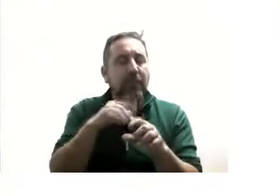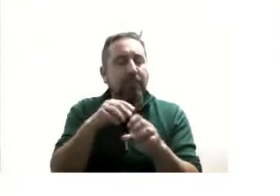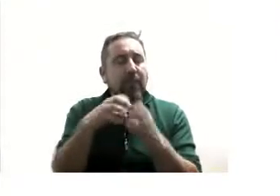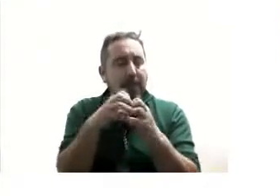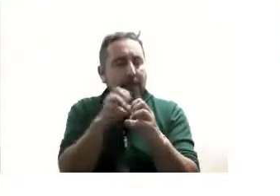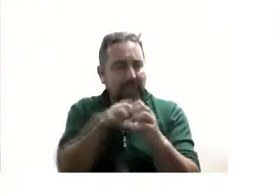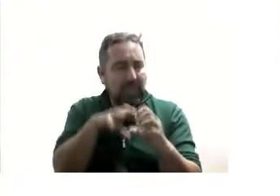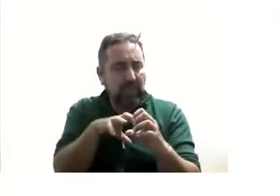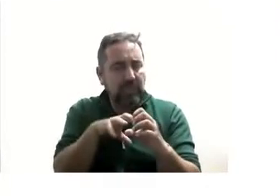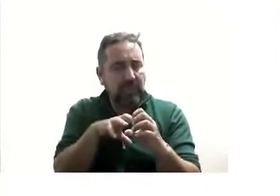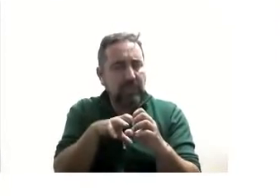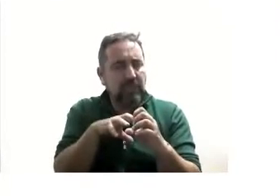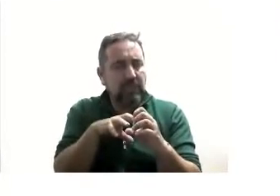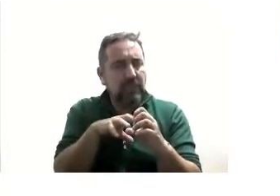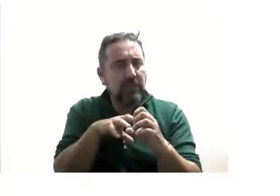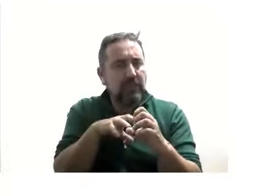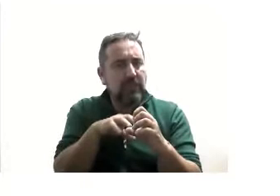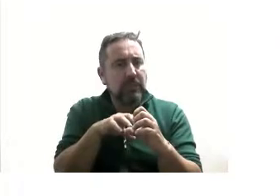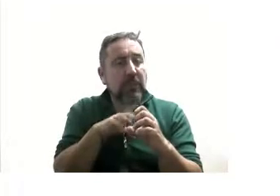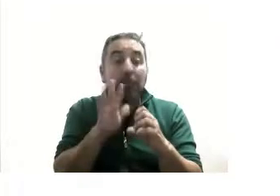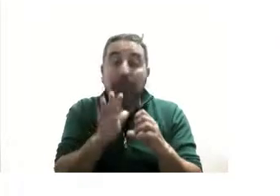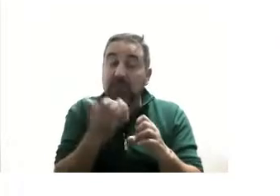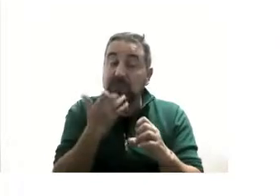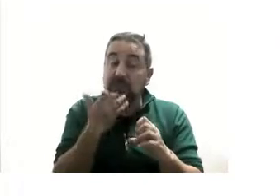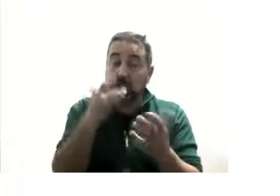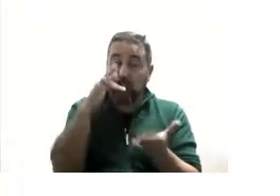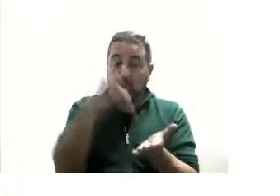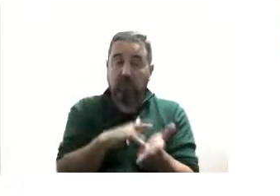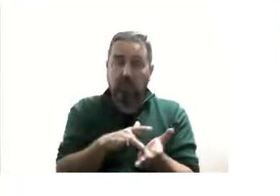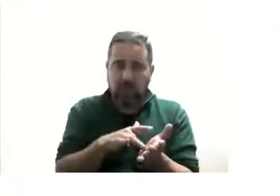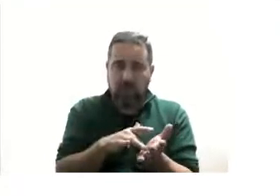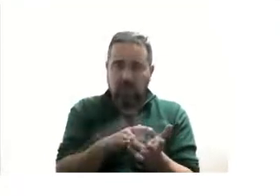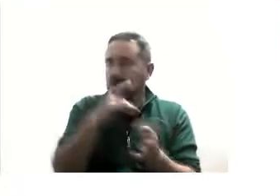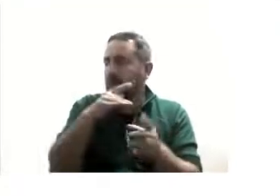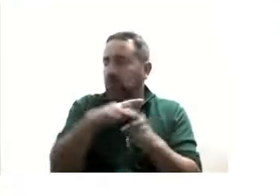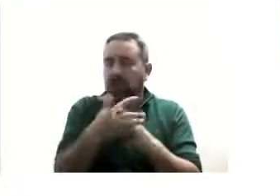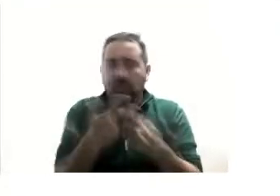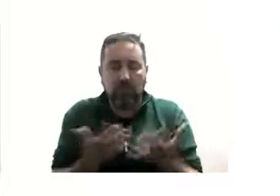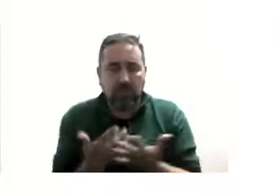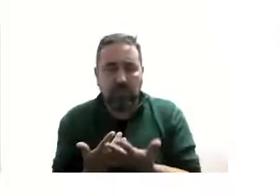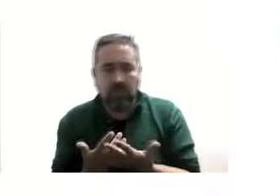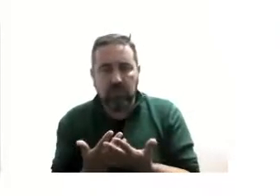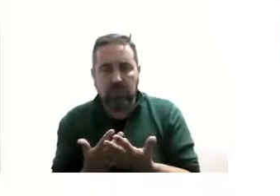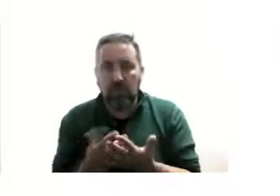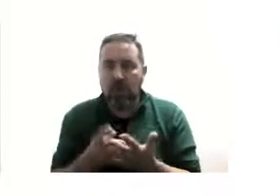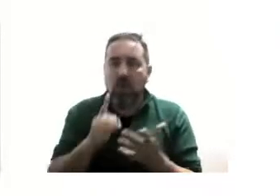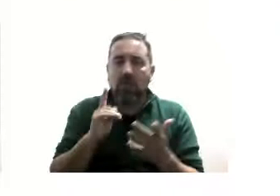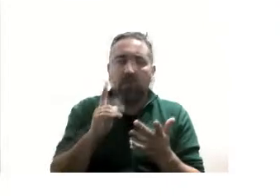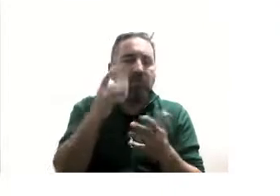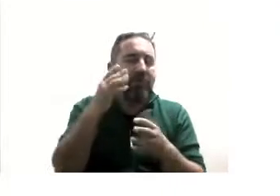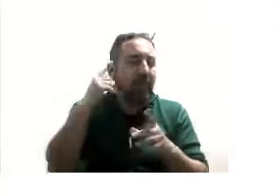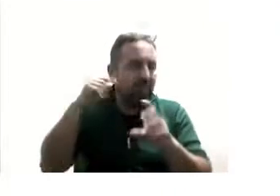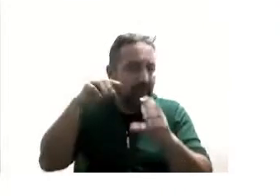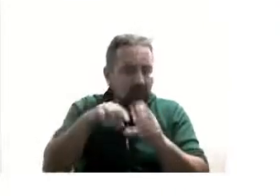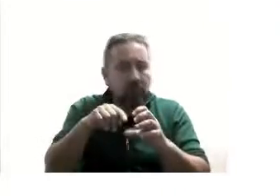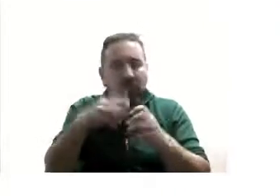la preocupación es que si llegara el momento de tener que hacer, por circunstancias, que fallara la parte